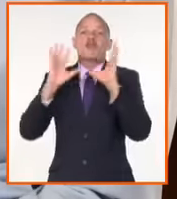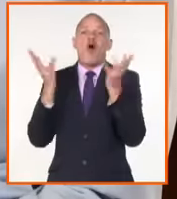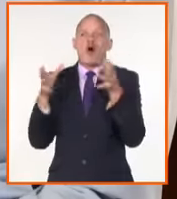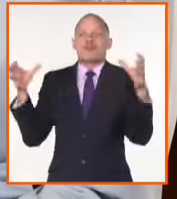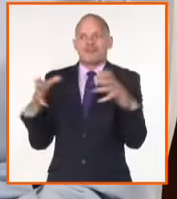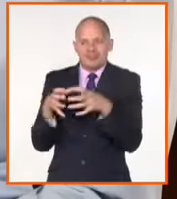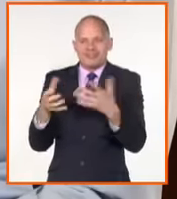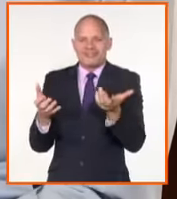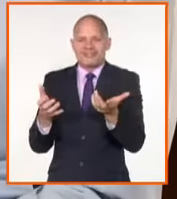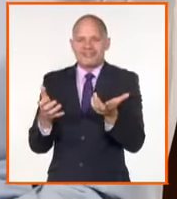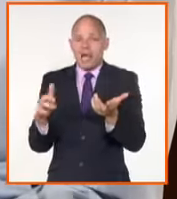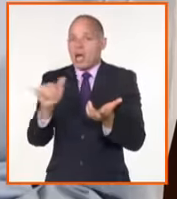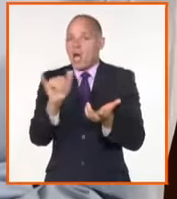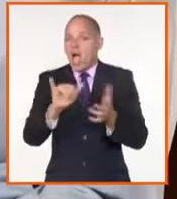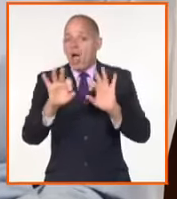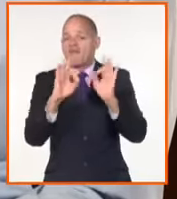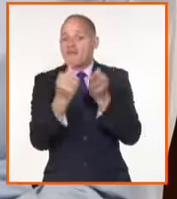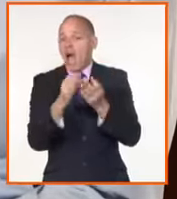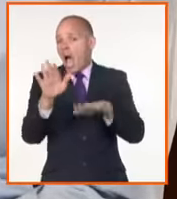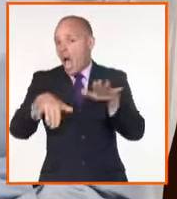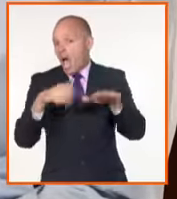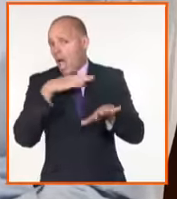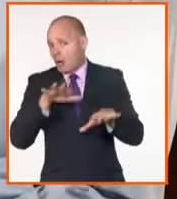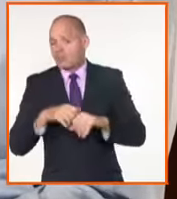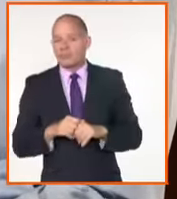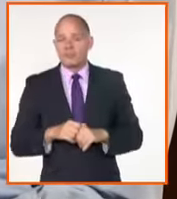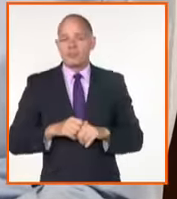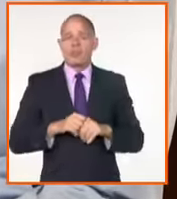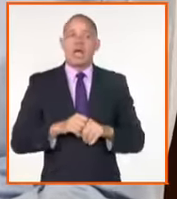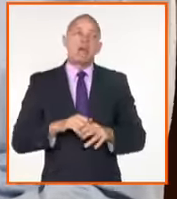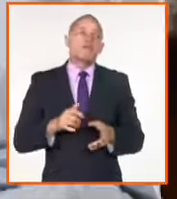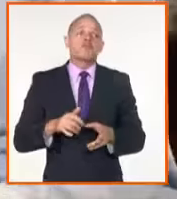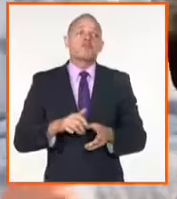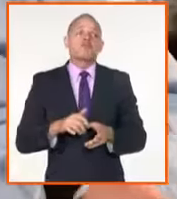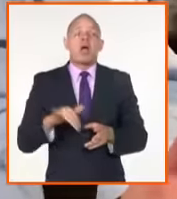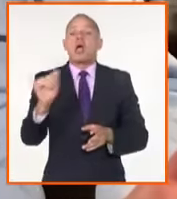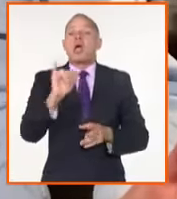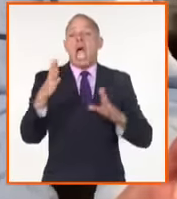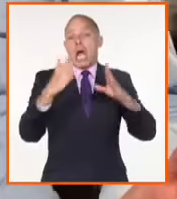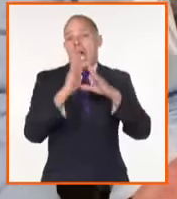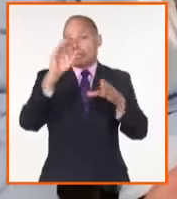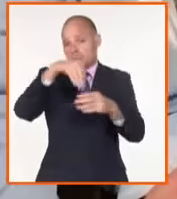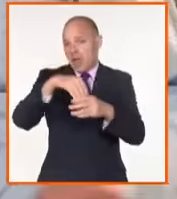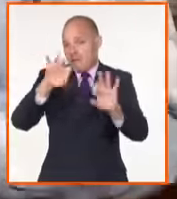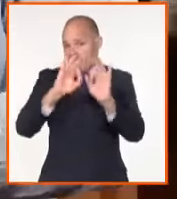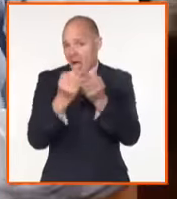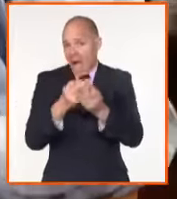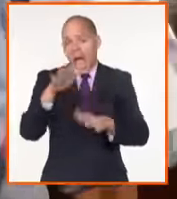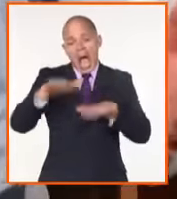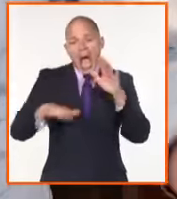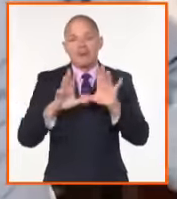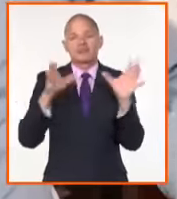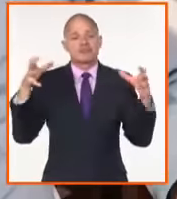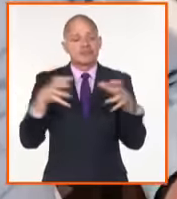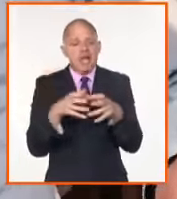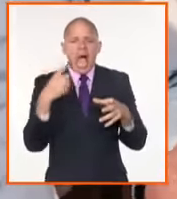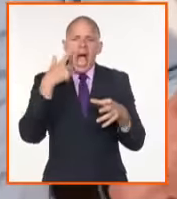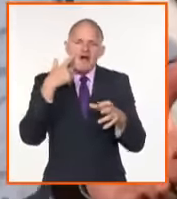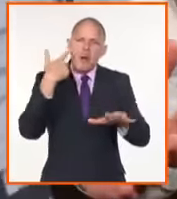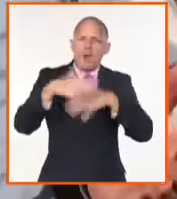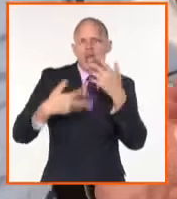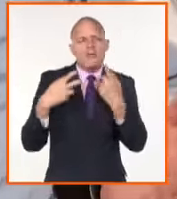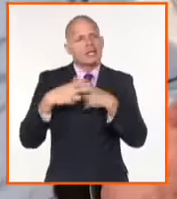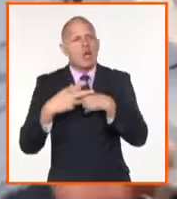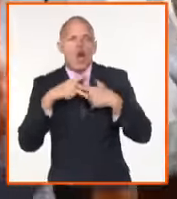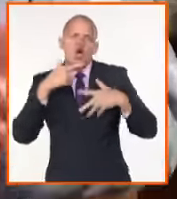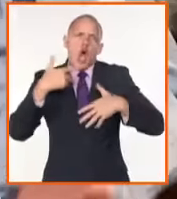la solución. Siempre hacemos lo más adecuado o también nos equivocamos. Bueno, la vida es eso, porque las familias son las células fundamentales de